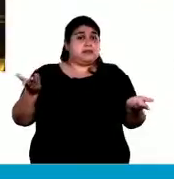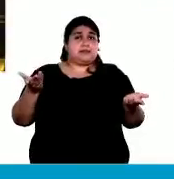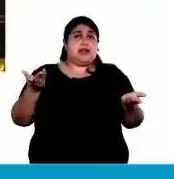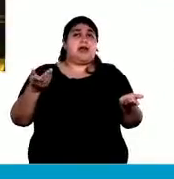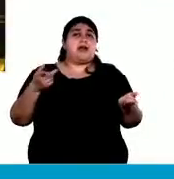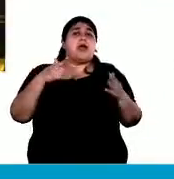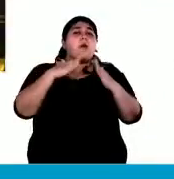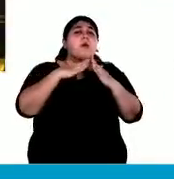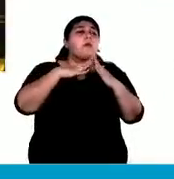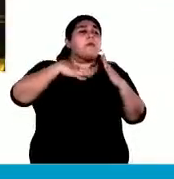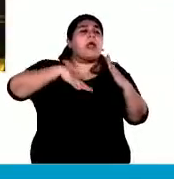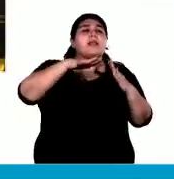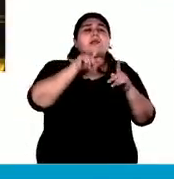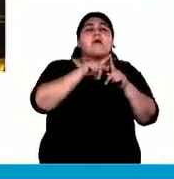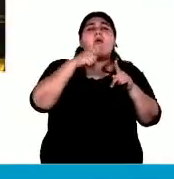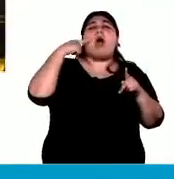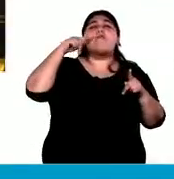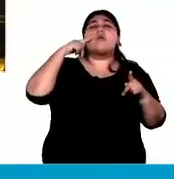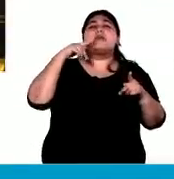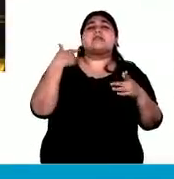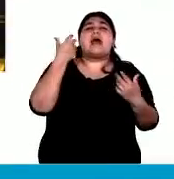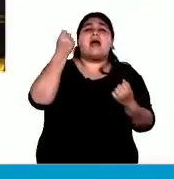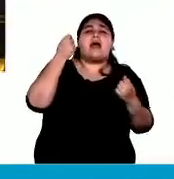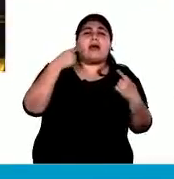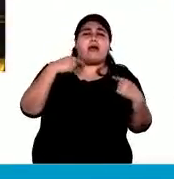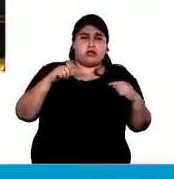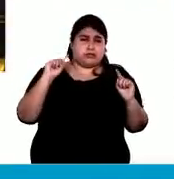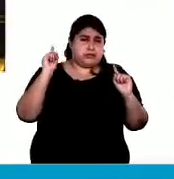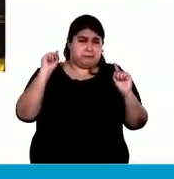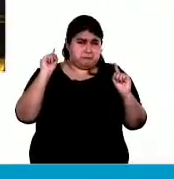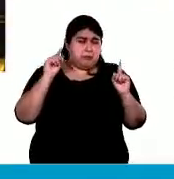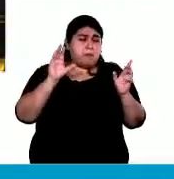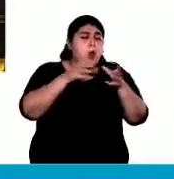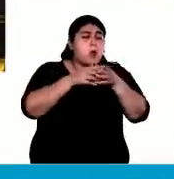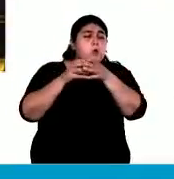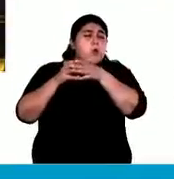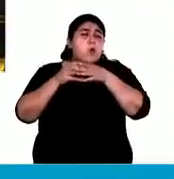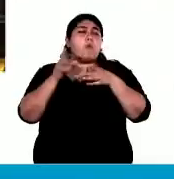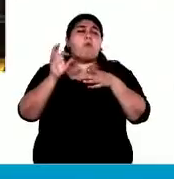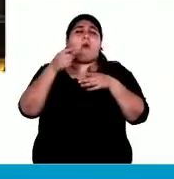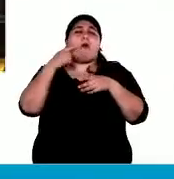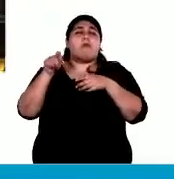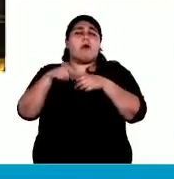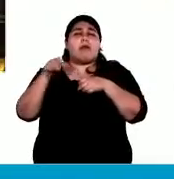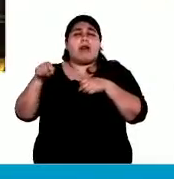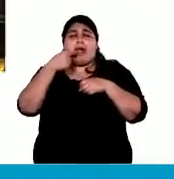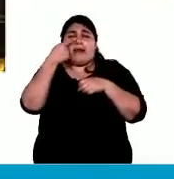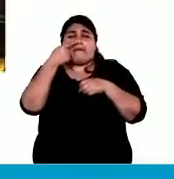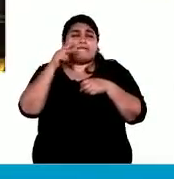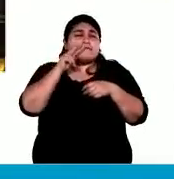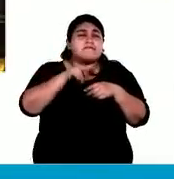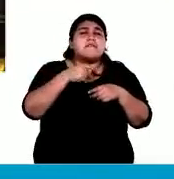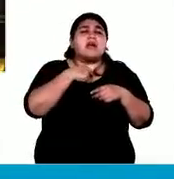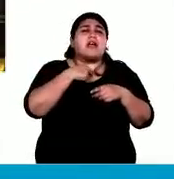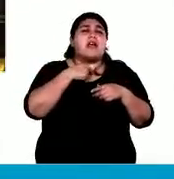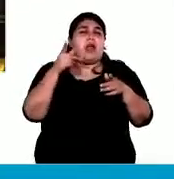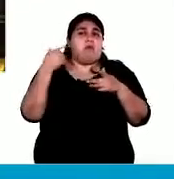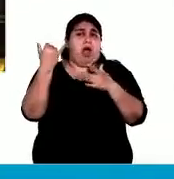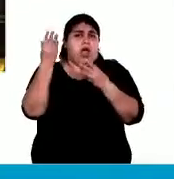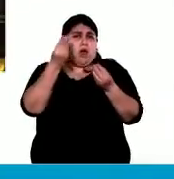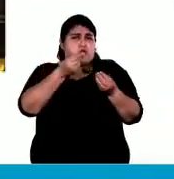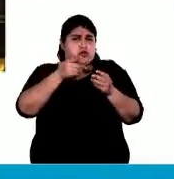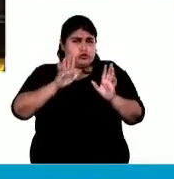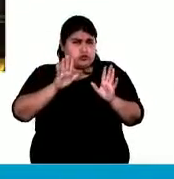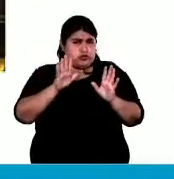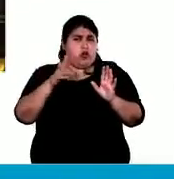especulación como para algunos grupos económicos inmobiliarios que si tienen el apoyo de